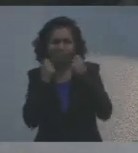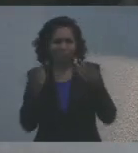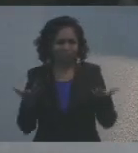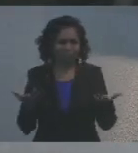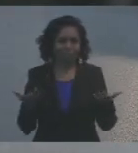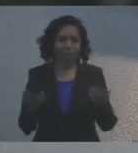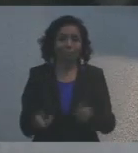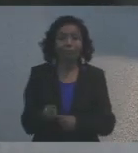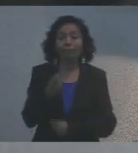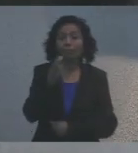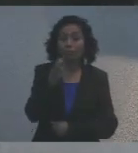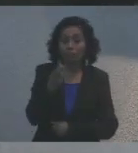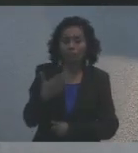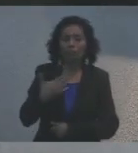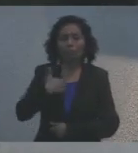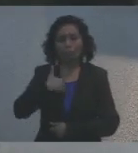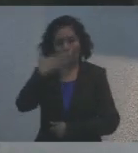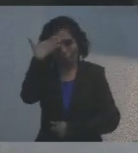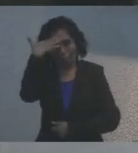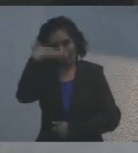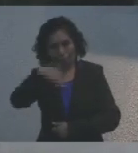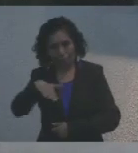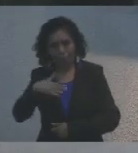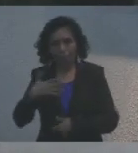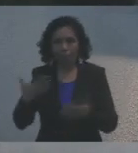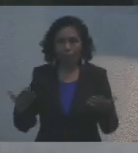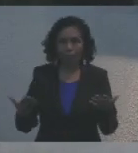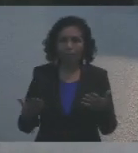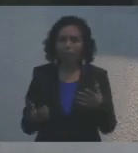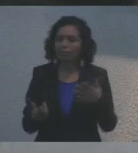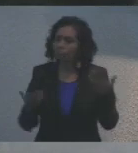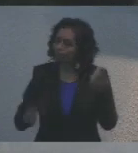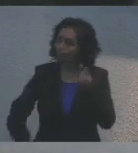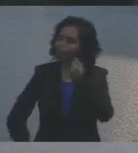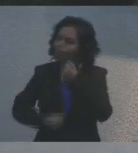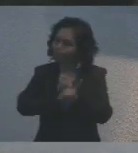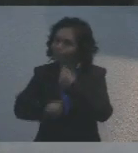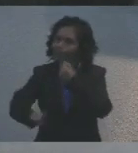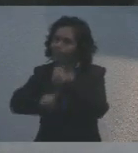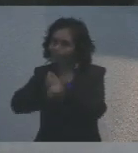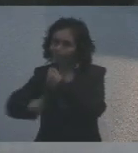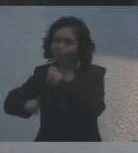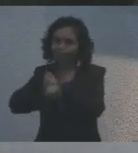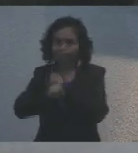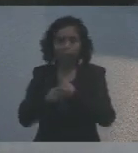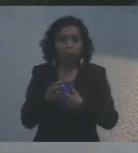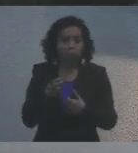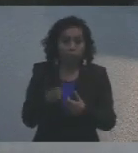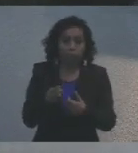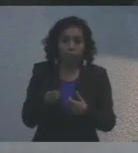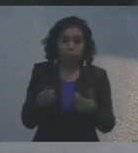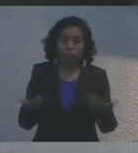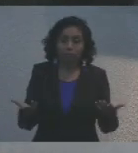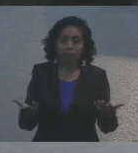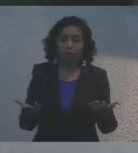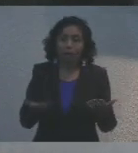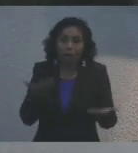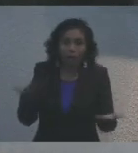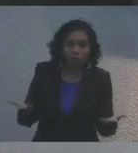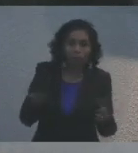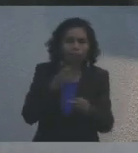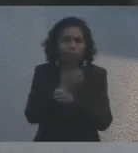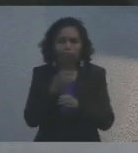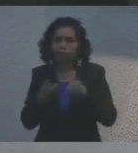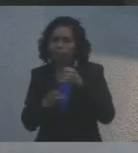también estoy convencida que a pesar de las dificultades que se nos presentan tendrán que darse cosas buenas